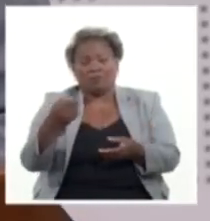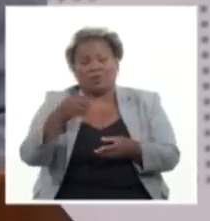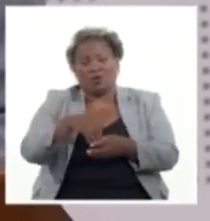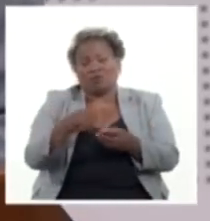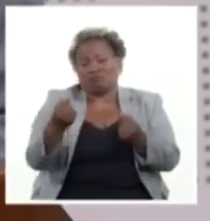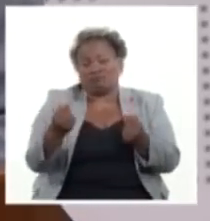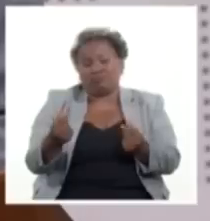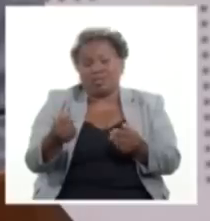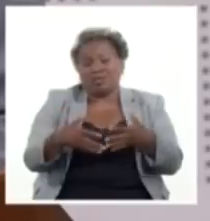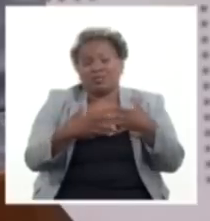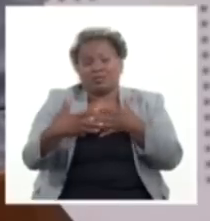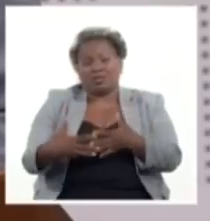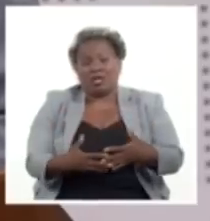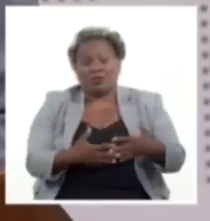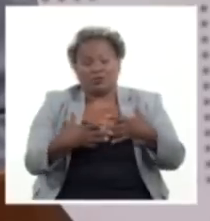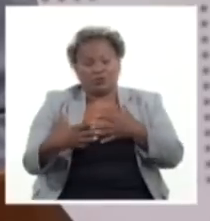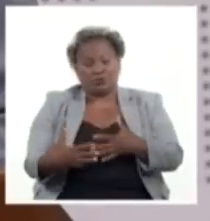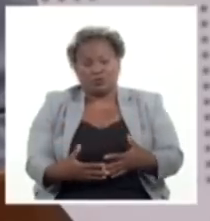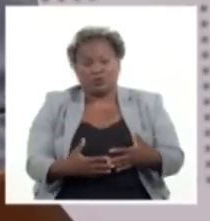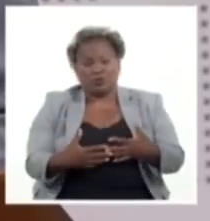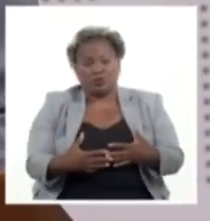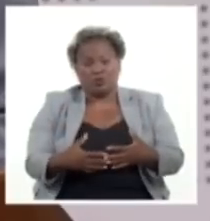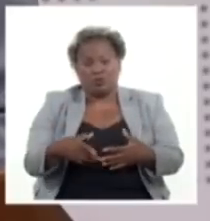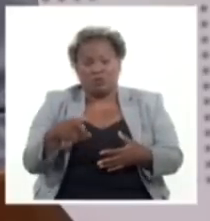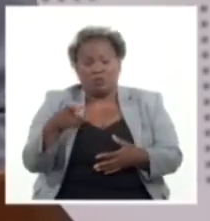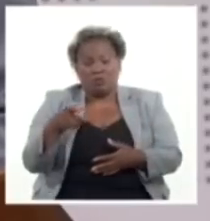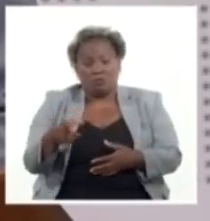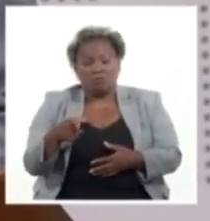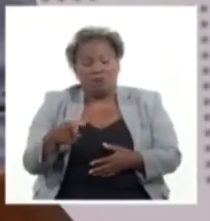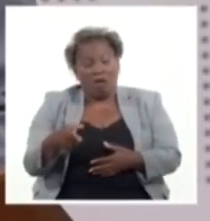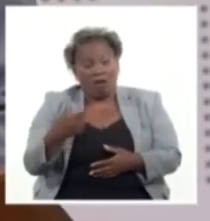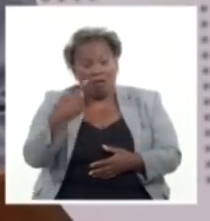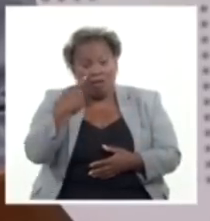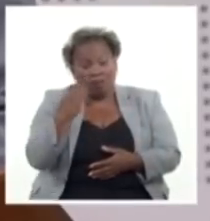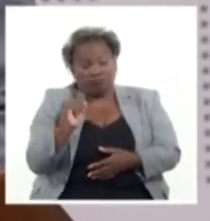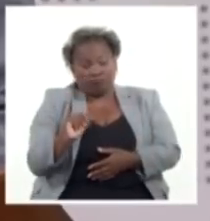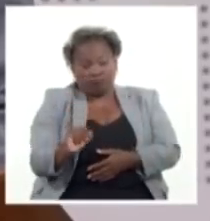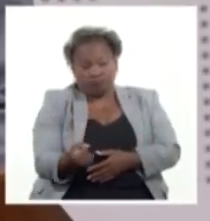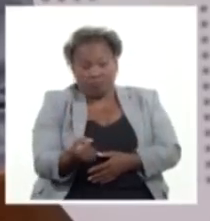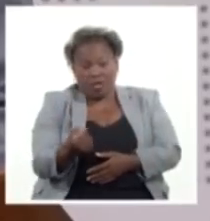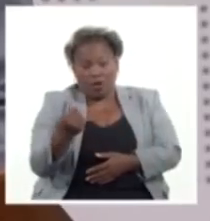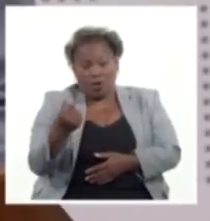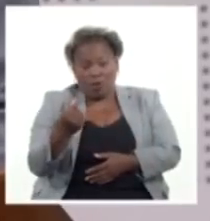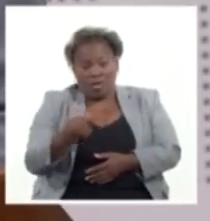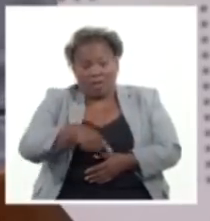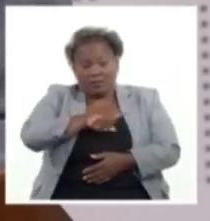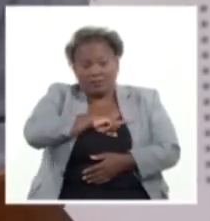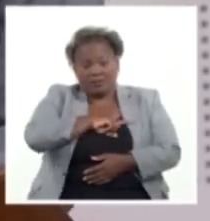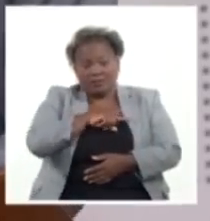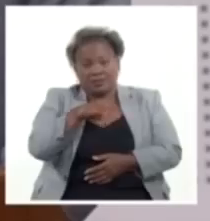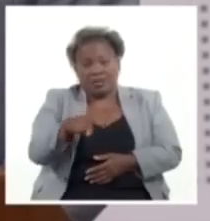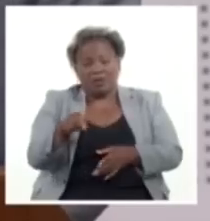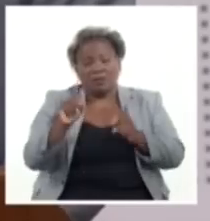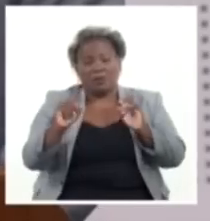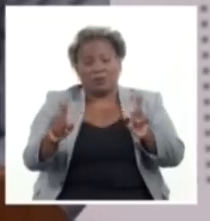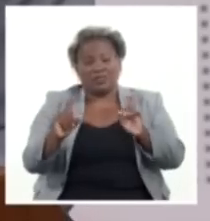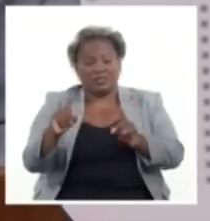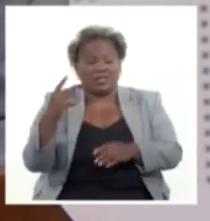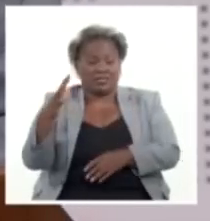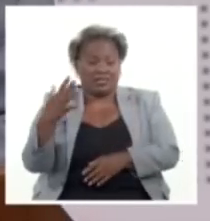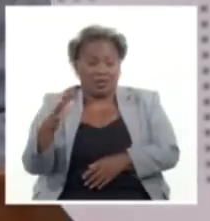los Estados Unidos para aplicar la coerción económica como instrumento preferido de política exterior.